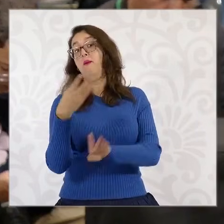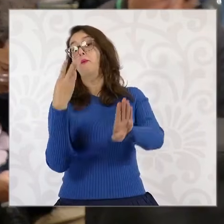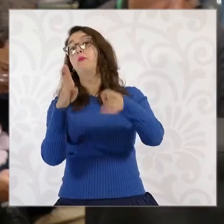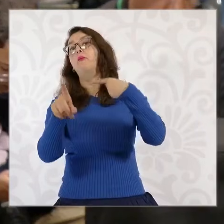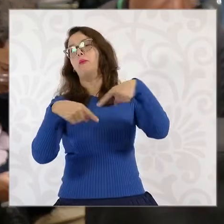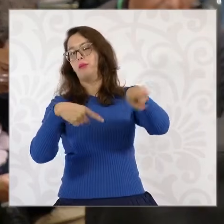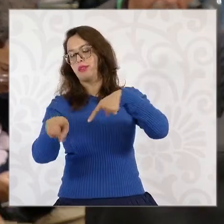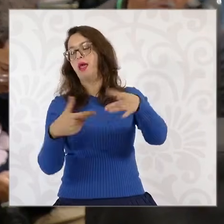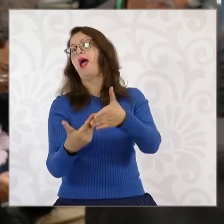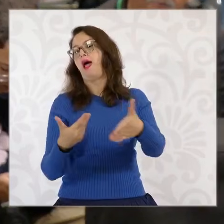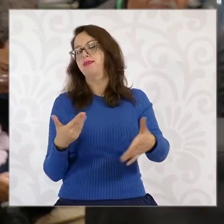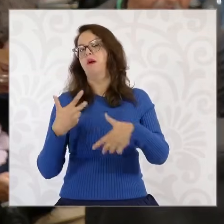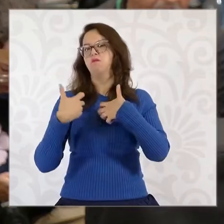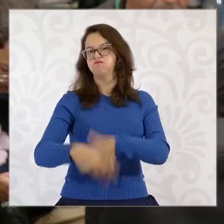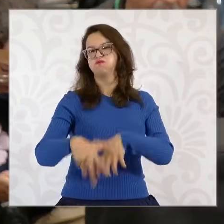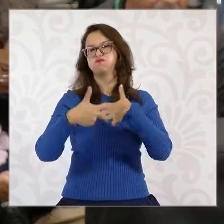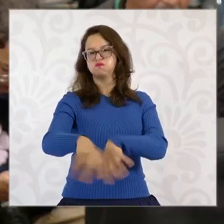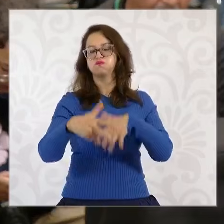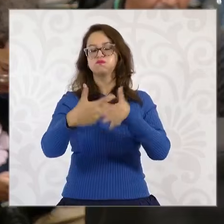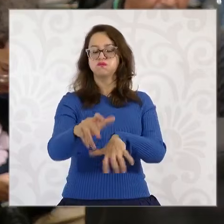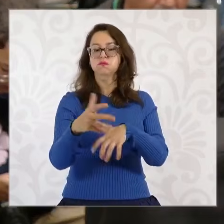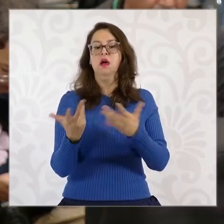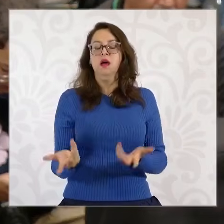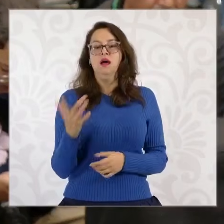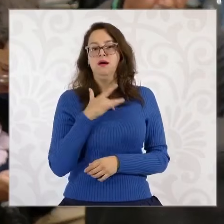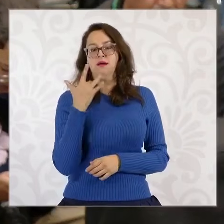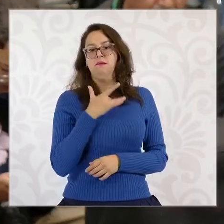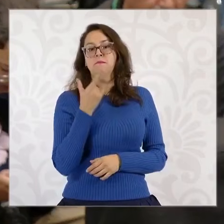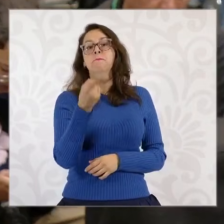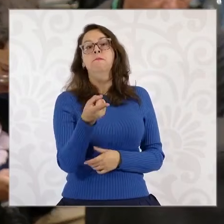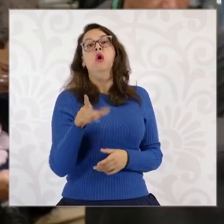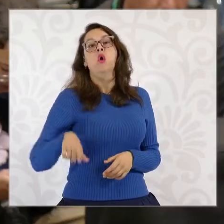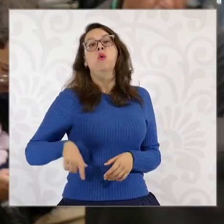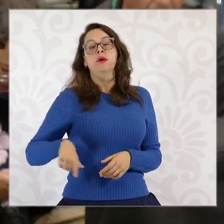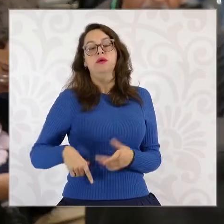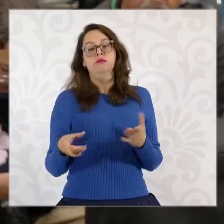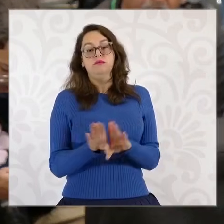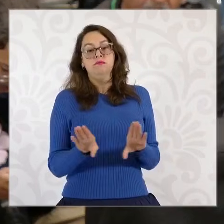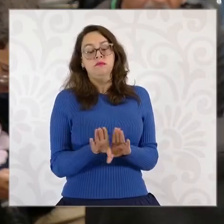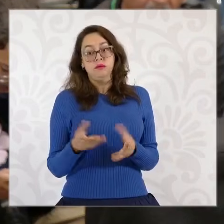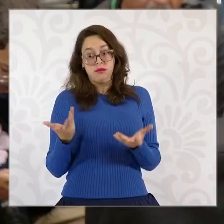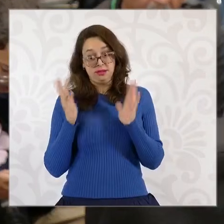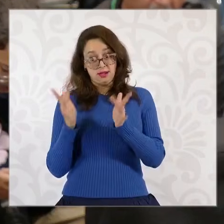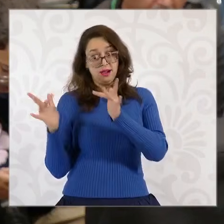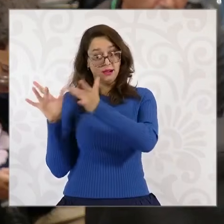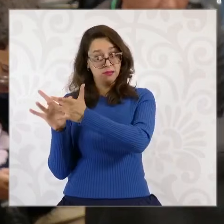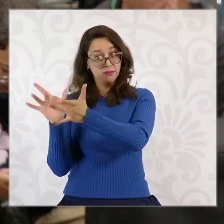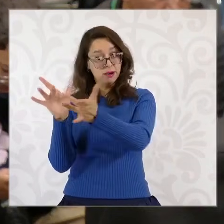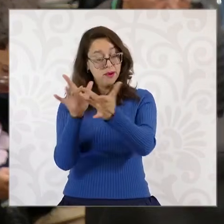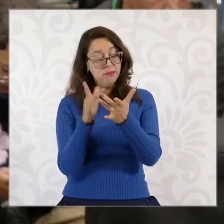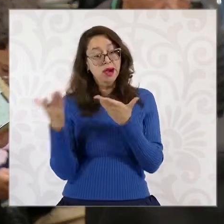previendo hacer más manifestaciones previas al Mundial. Yo lo que quisiera saber es si su gobierno está ya trabajando con estos